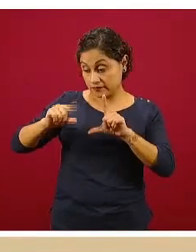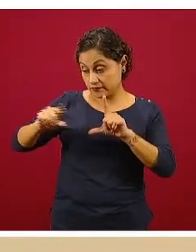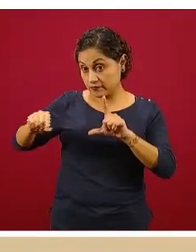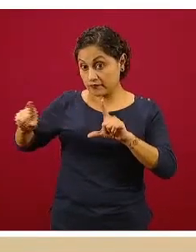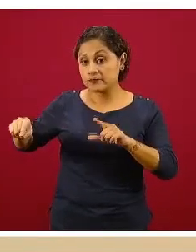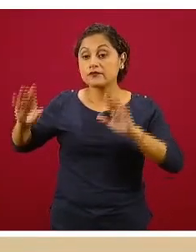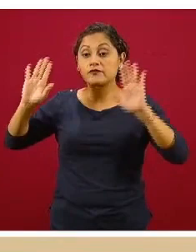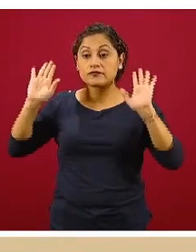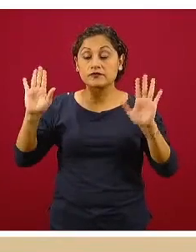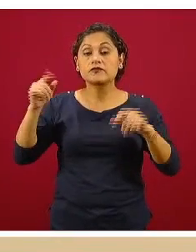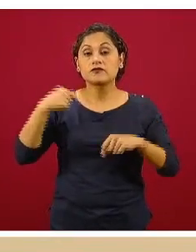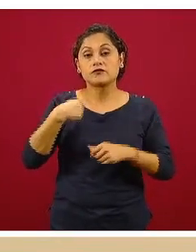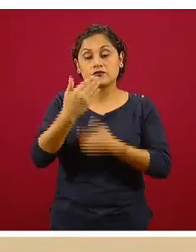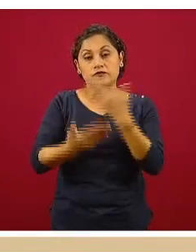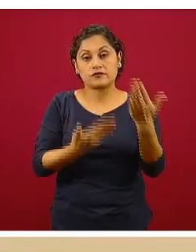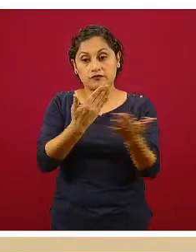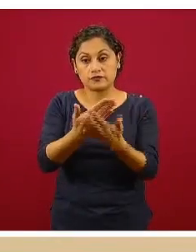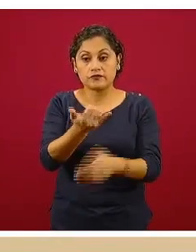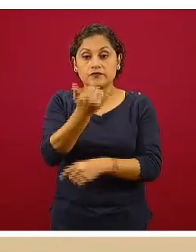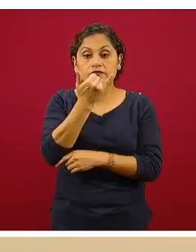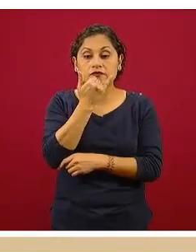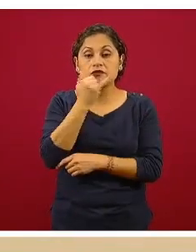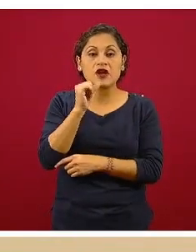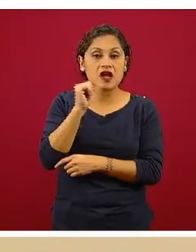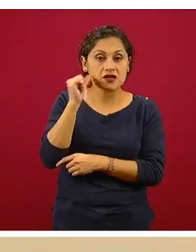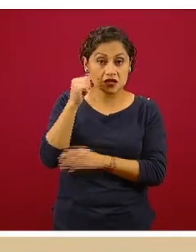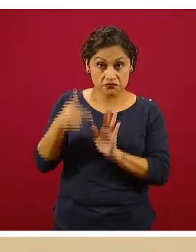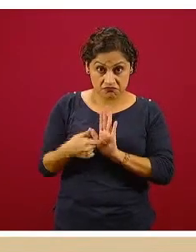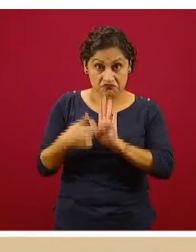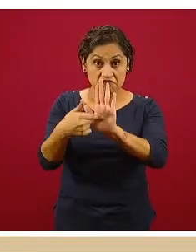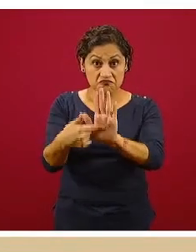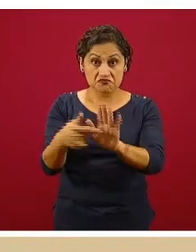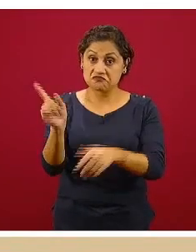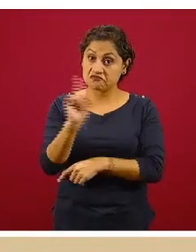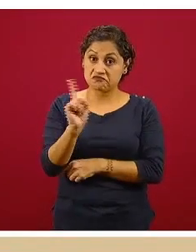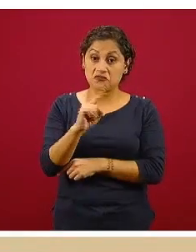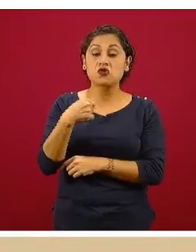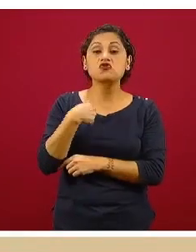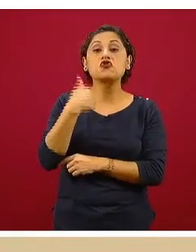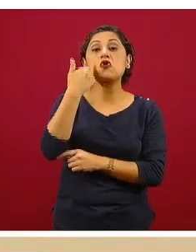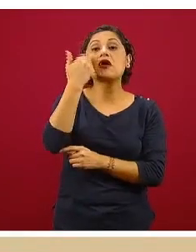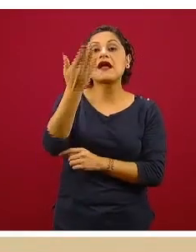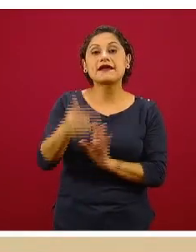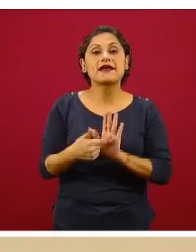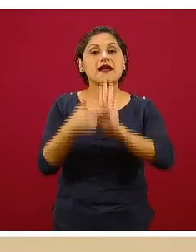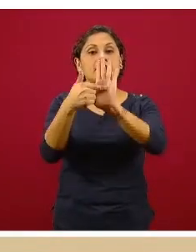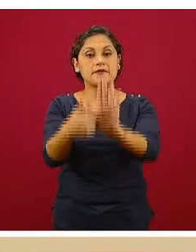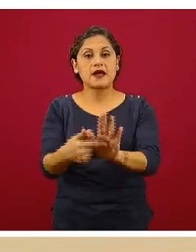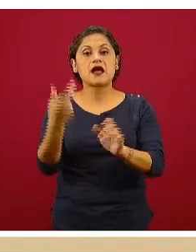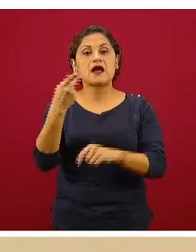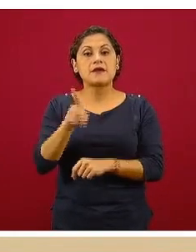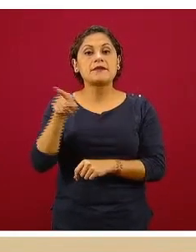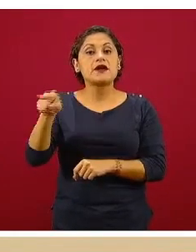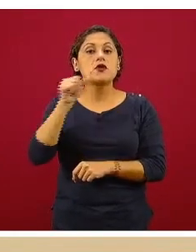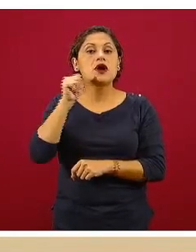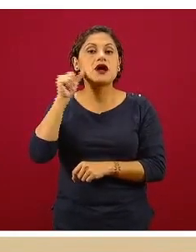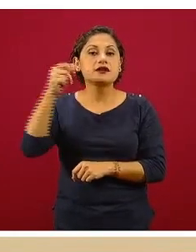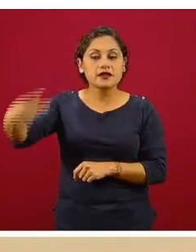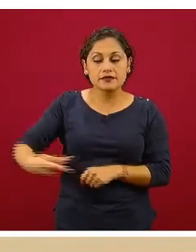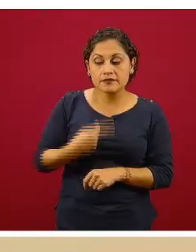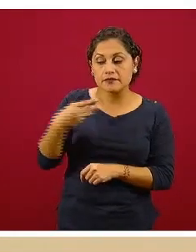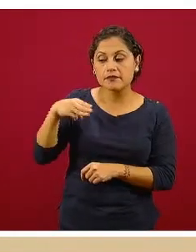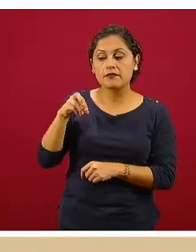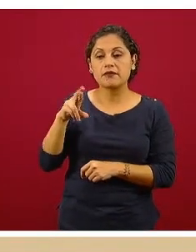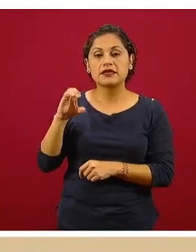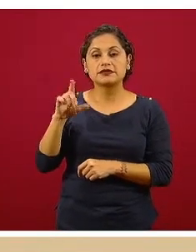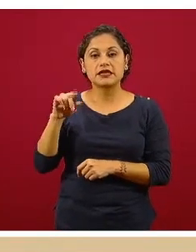tanto para el diario, sino para todos ustedes. No la presenté ayer. La quería presentar, pero preferí escuchar a Marcelina Bautista,